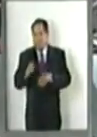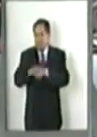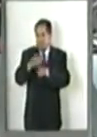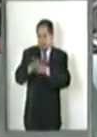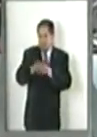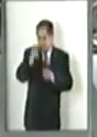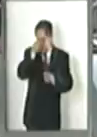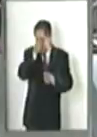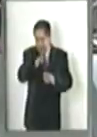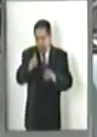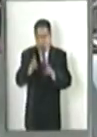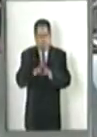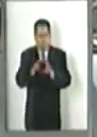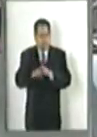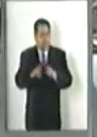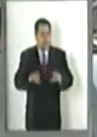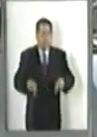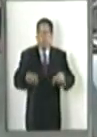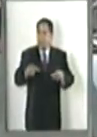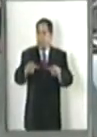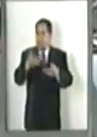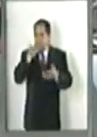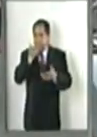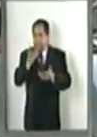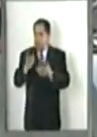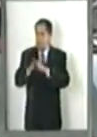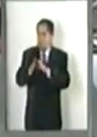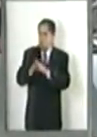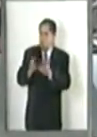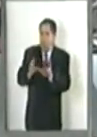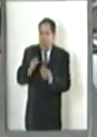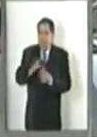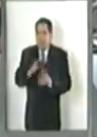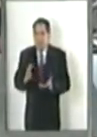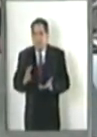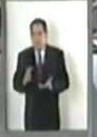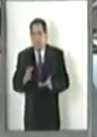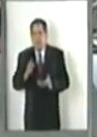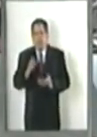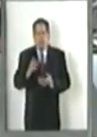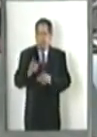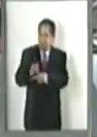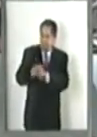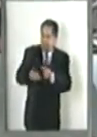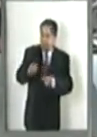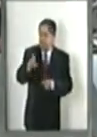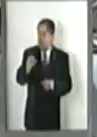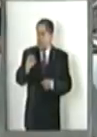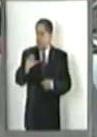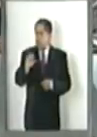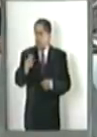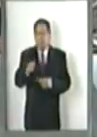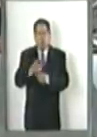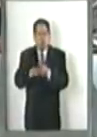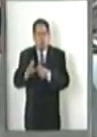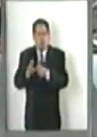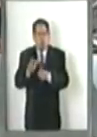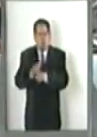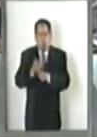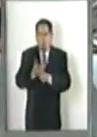el mercado formal al fomentarse la producción de refacciones que no cuentan con